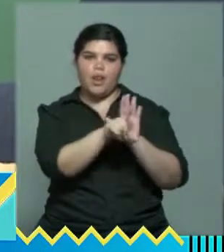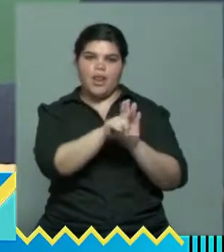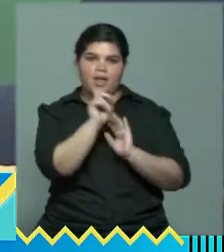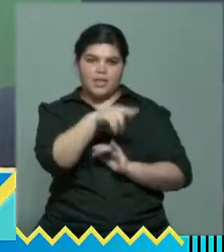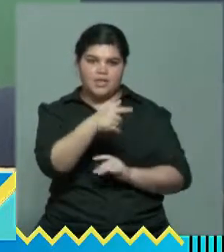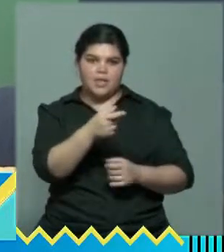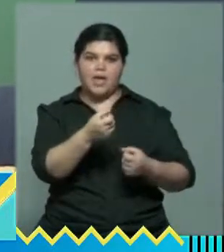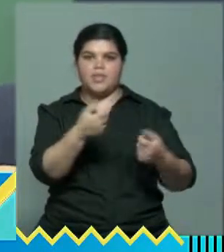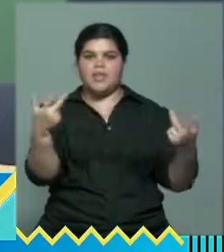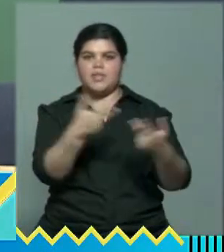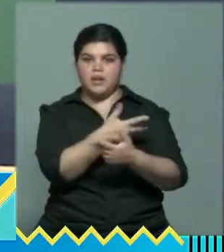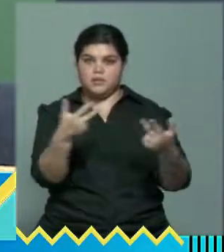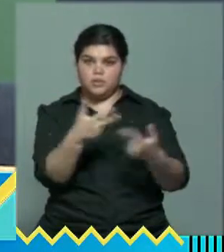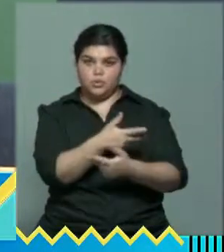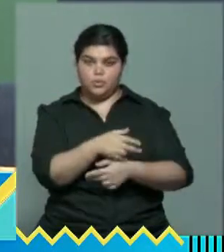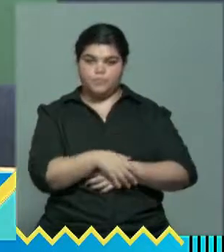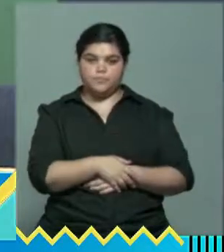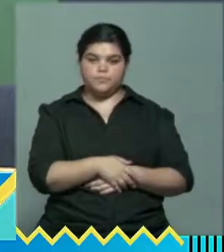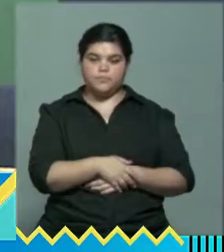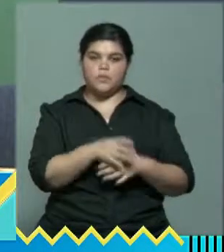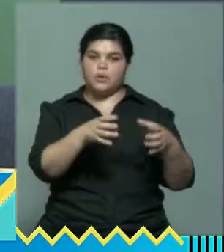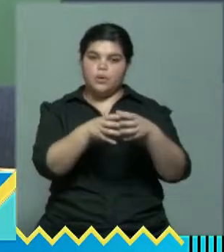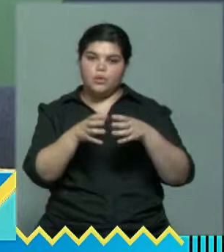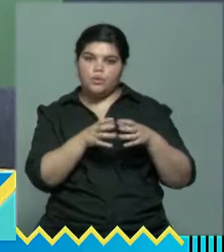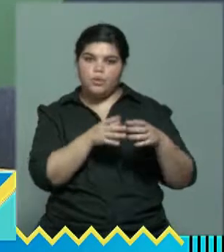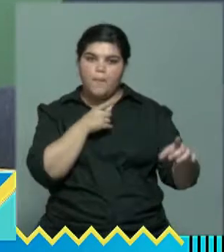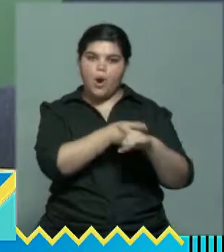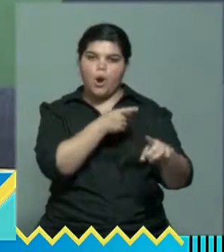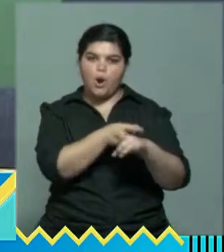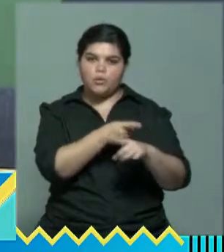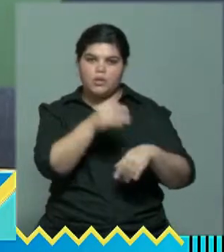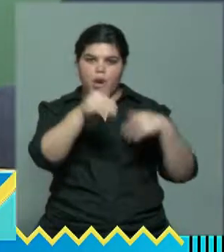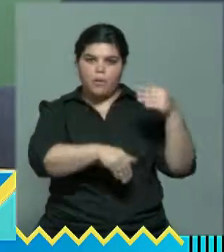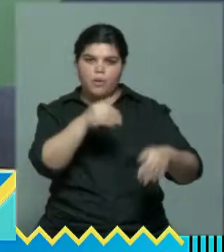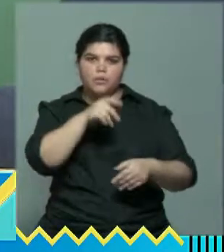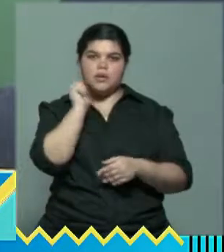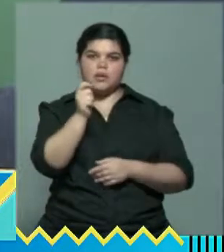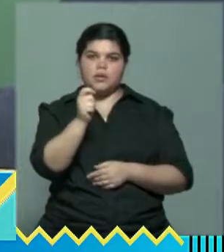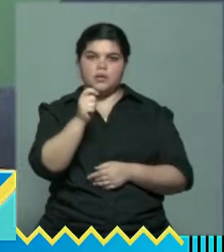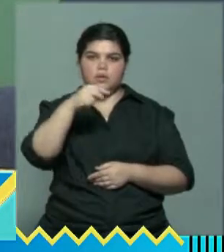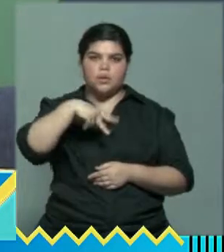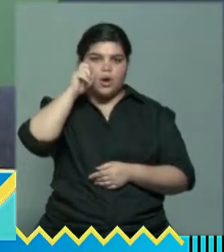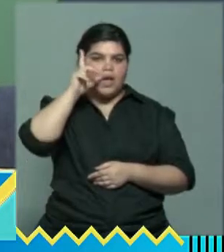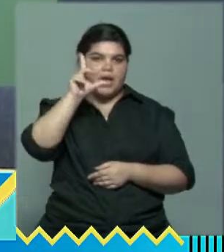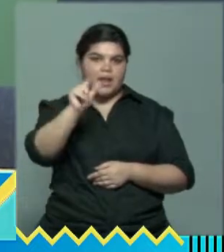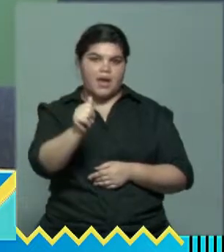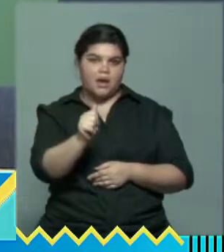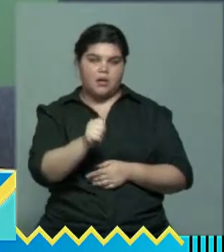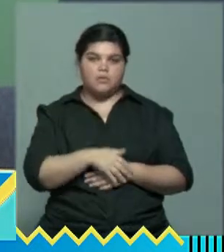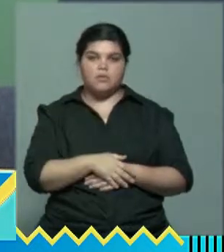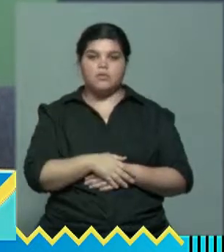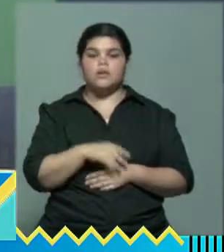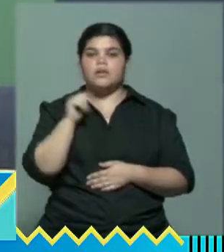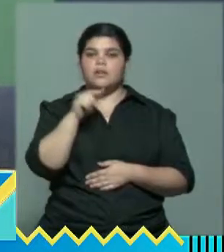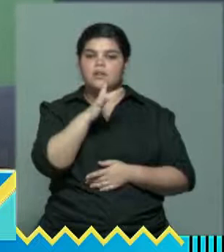tránsito y entre los partidos y las personas que habían votado en contra se encontraba también Noelia Barbeito, que mencionaba